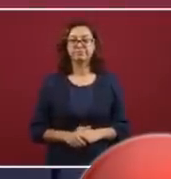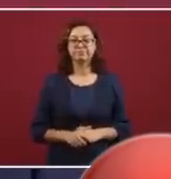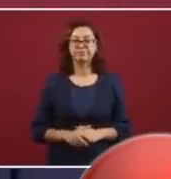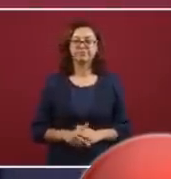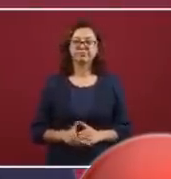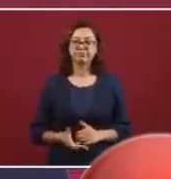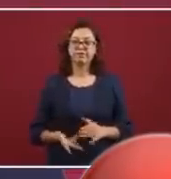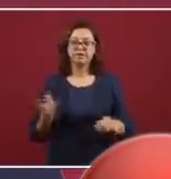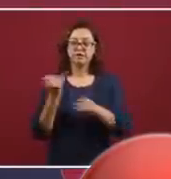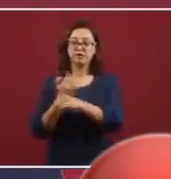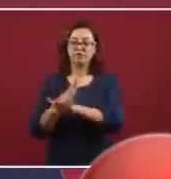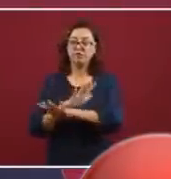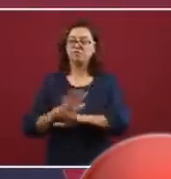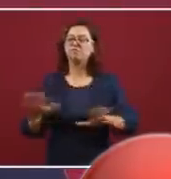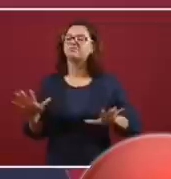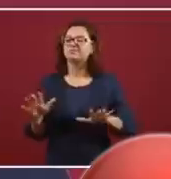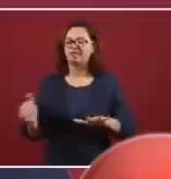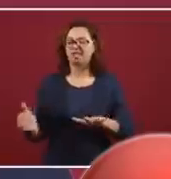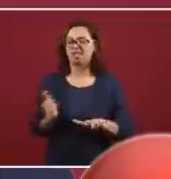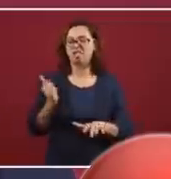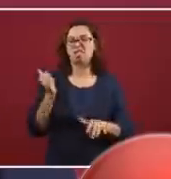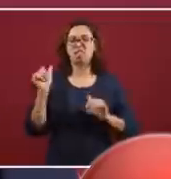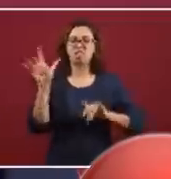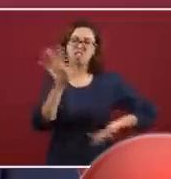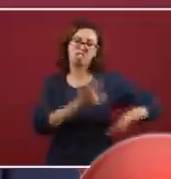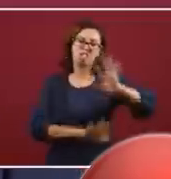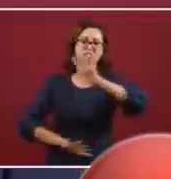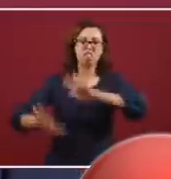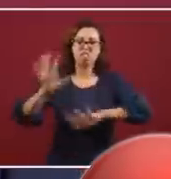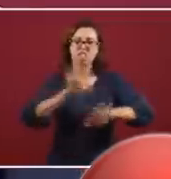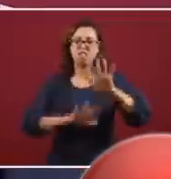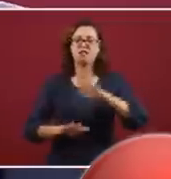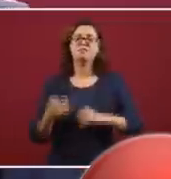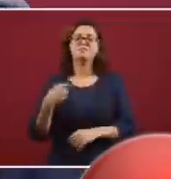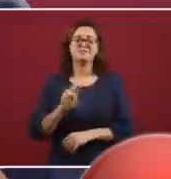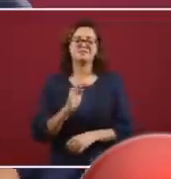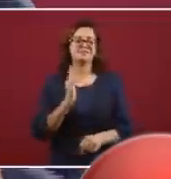manipular la información. Pero bueno, ya se aclara. Adelante.